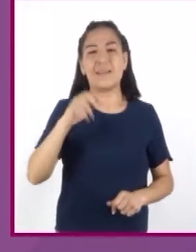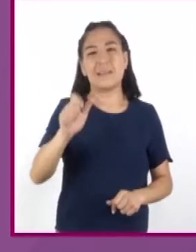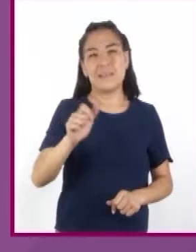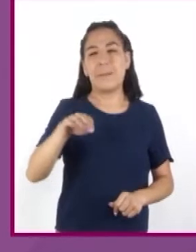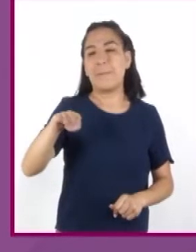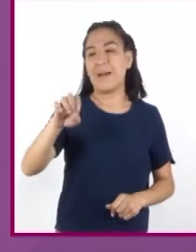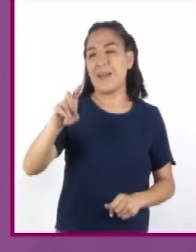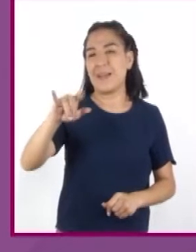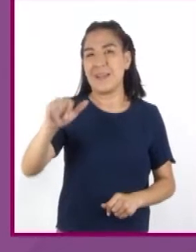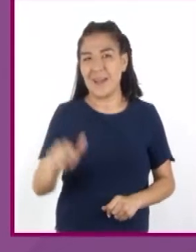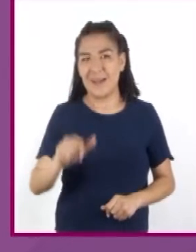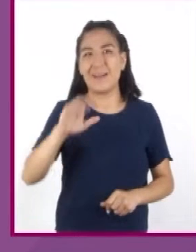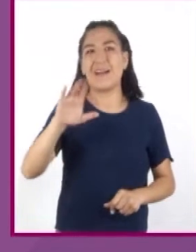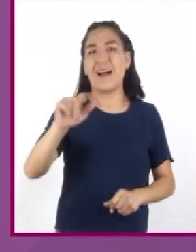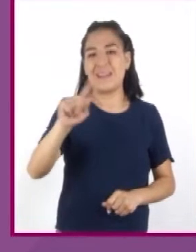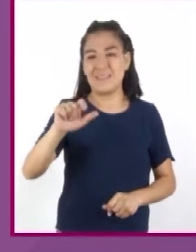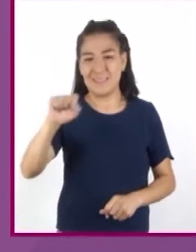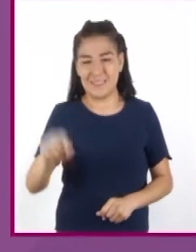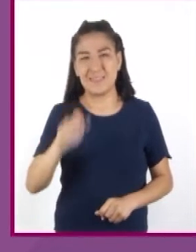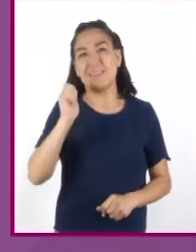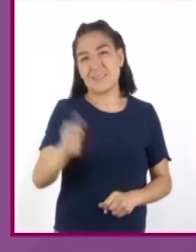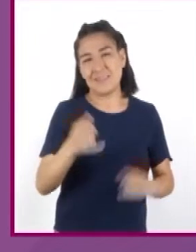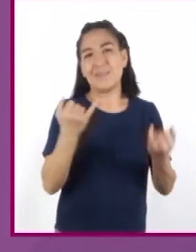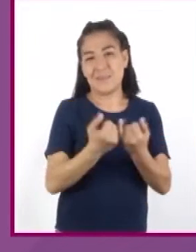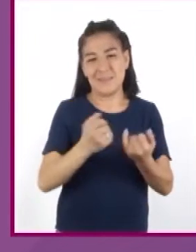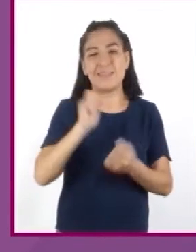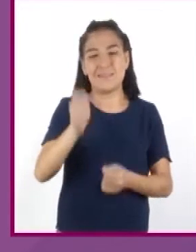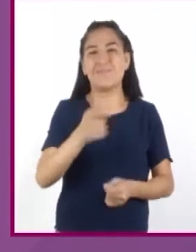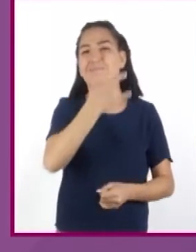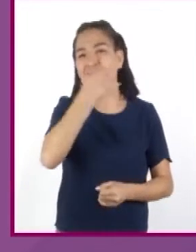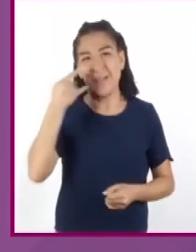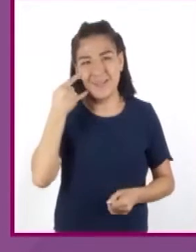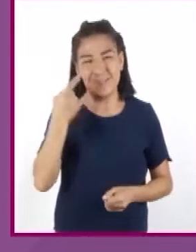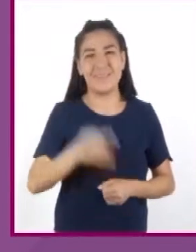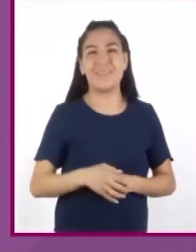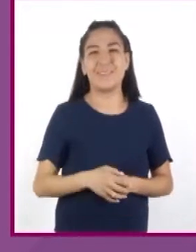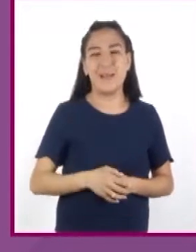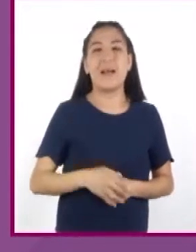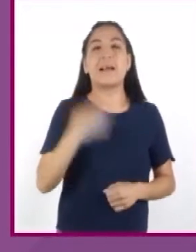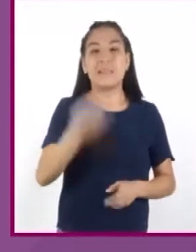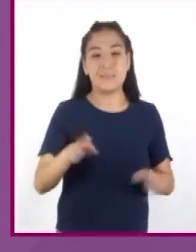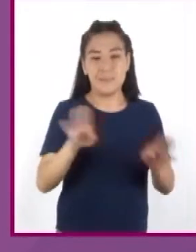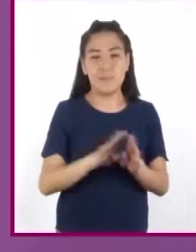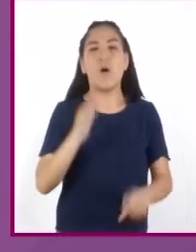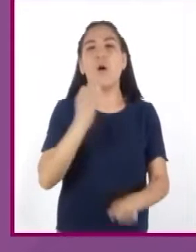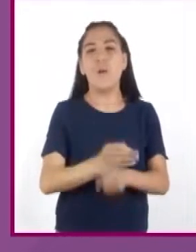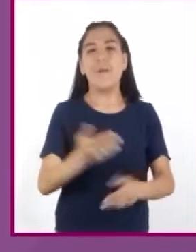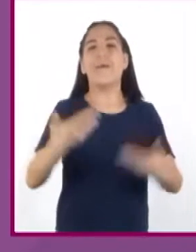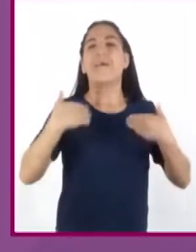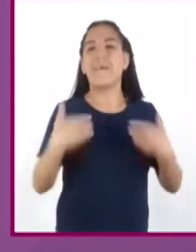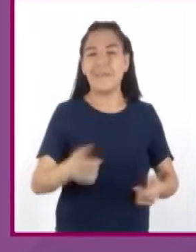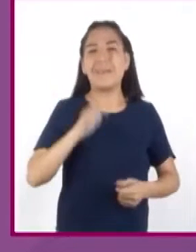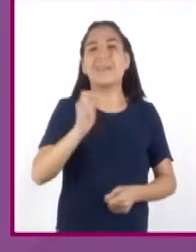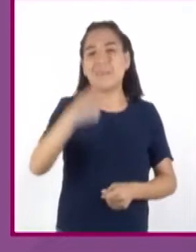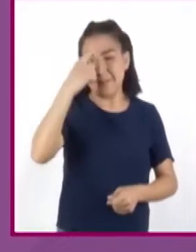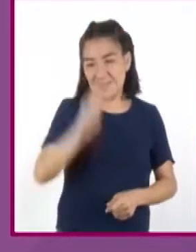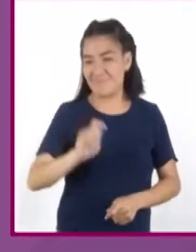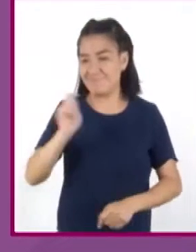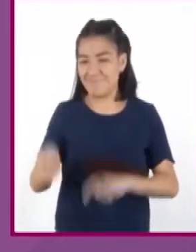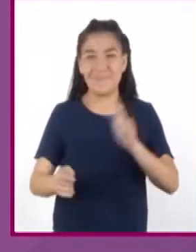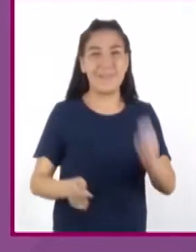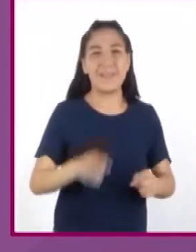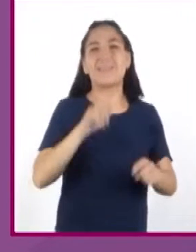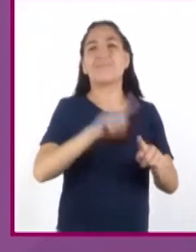medias calzas, y de esa palabra también nombramos a los calzones. Y es así como tenemos hoy en día la manera para designar a